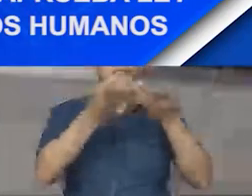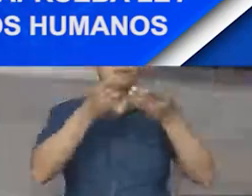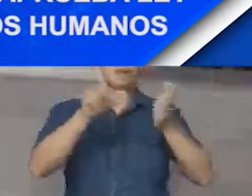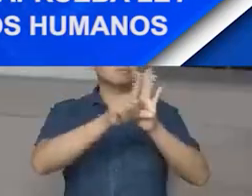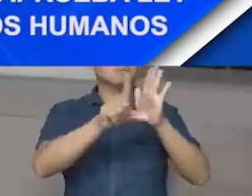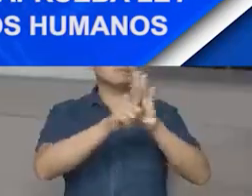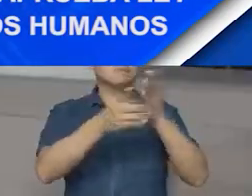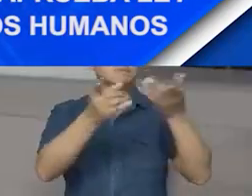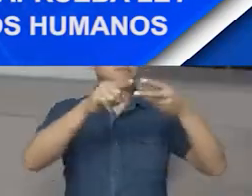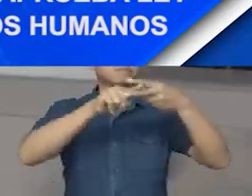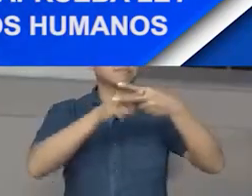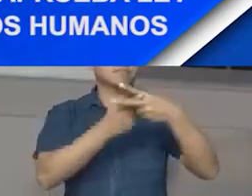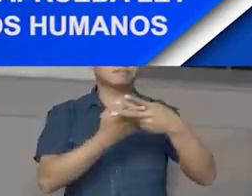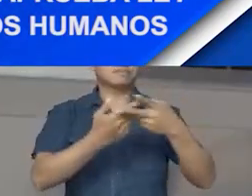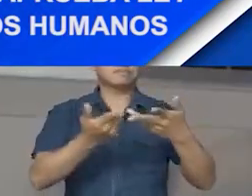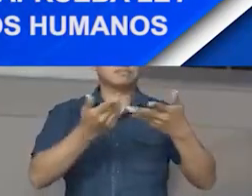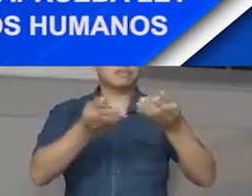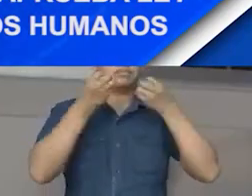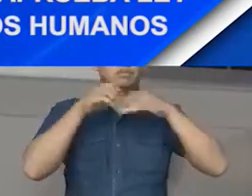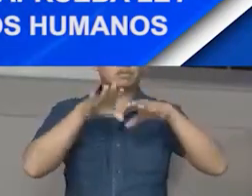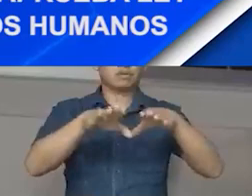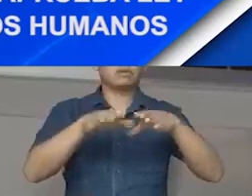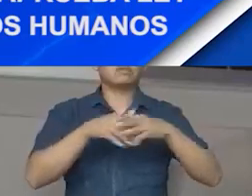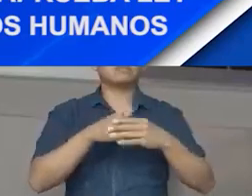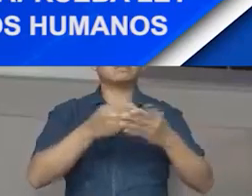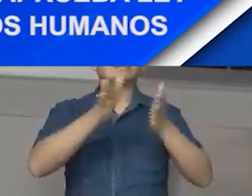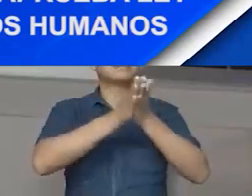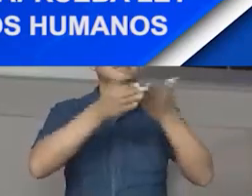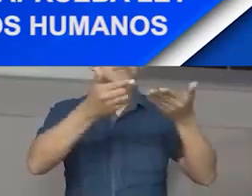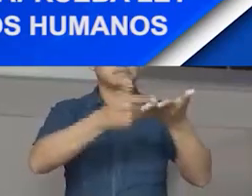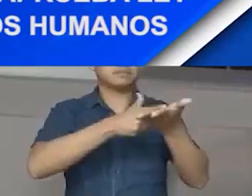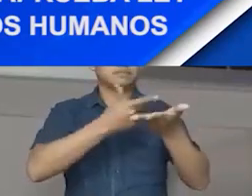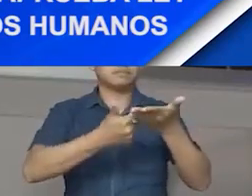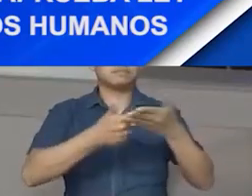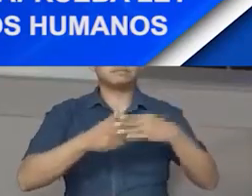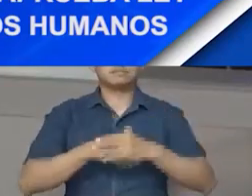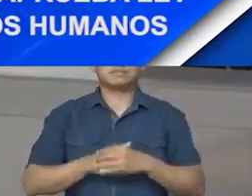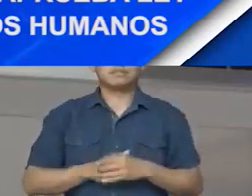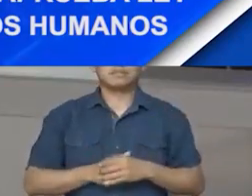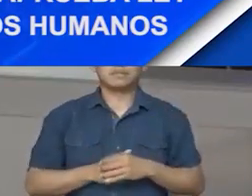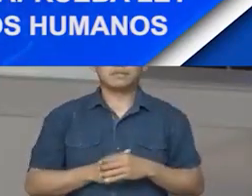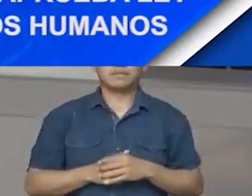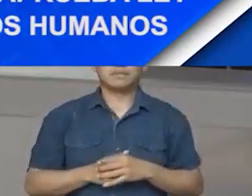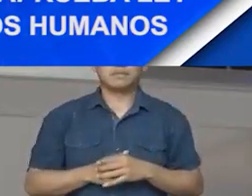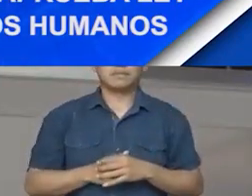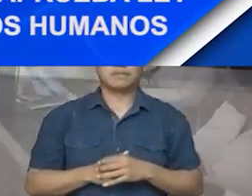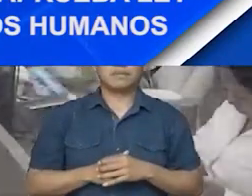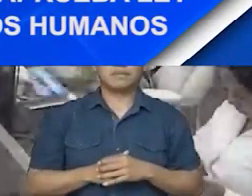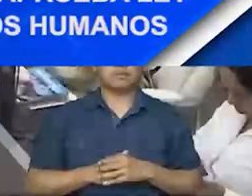artículo 138 será ratificada en segunda legislatura el próximo